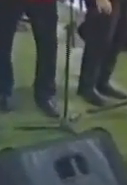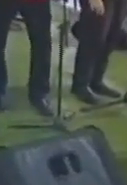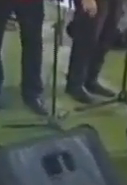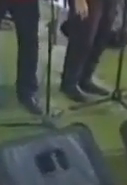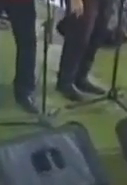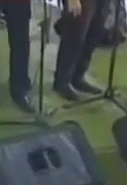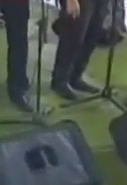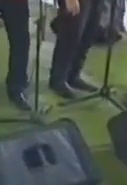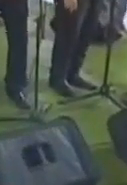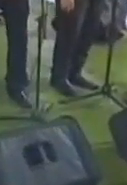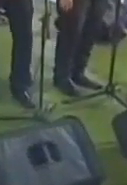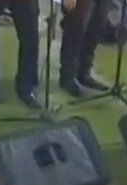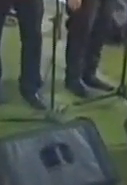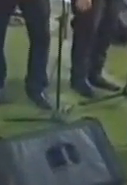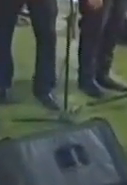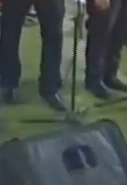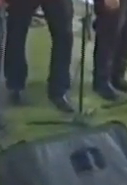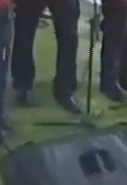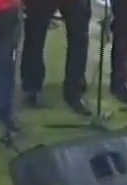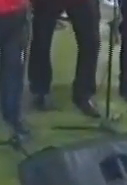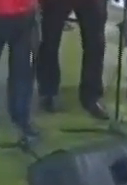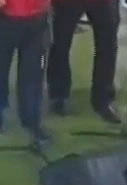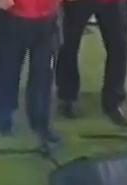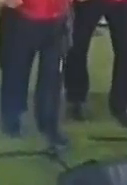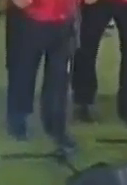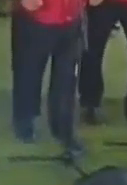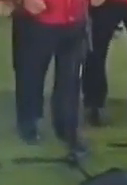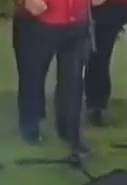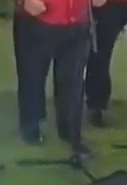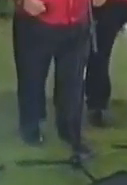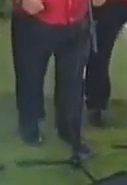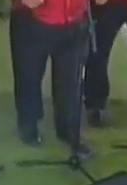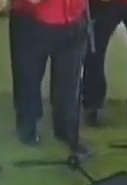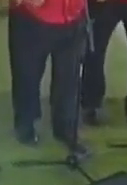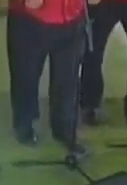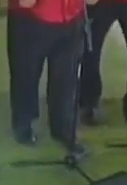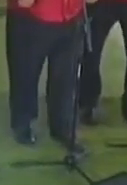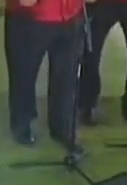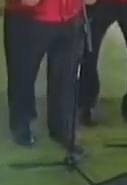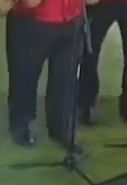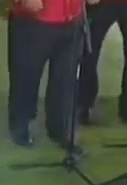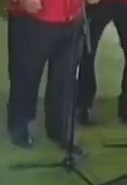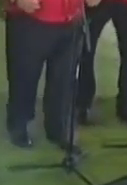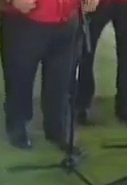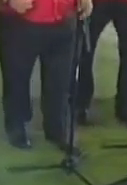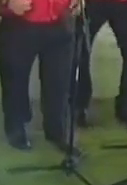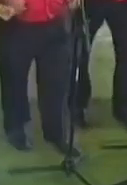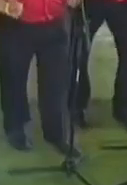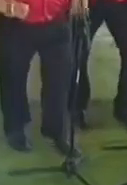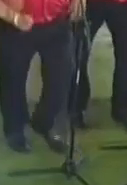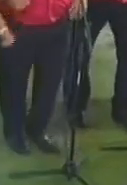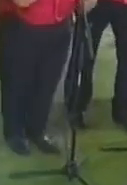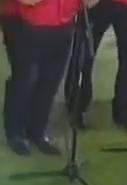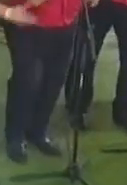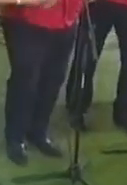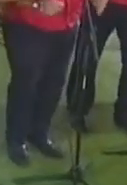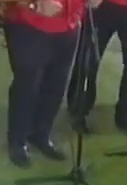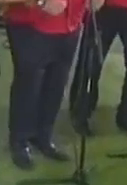¡Feliz Navidad! ¡Feliz Navidad! ¡En esta la tierra de gracia, paz, amor y prosperidad!